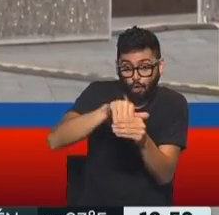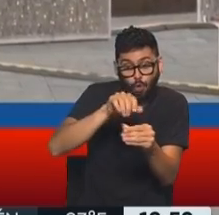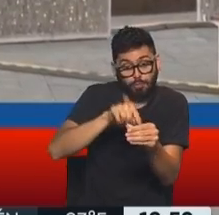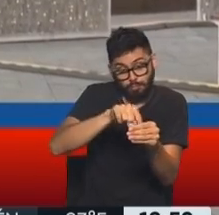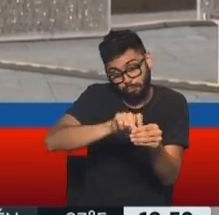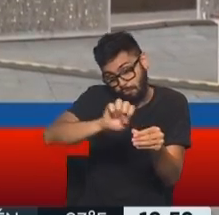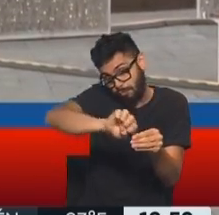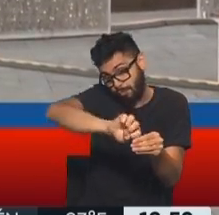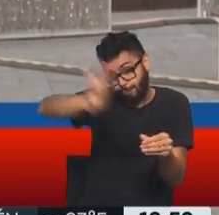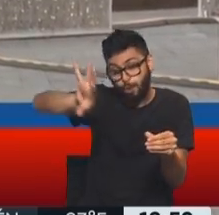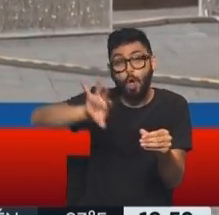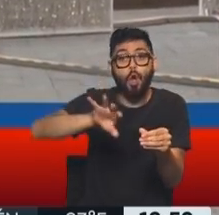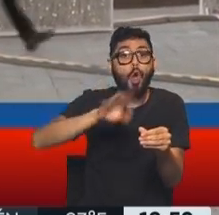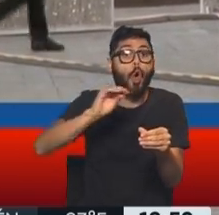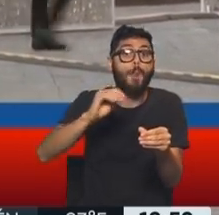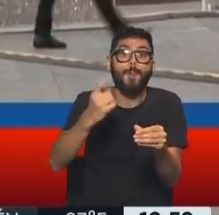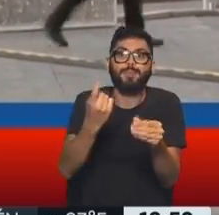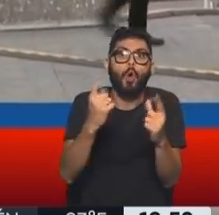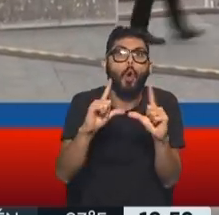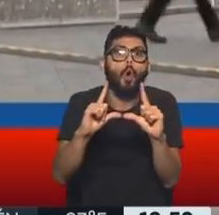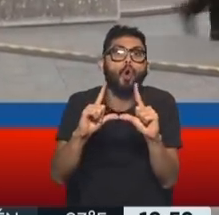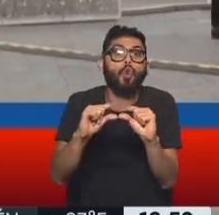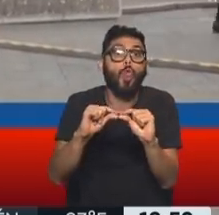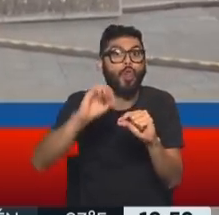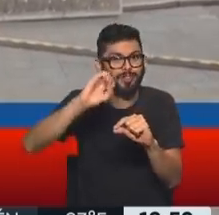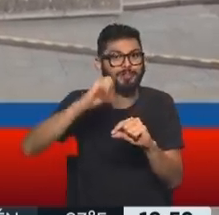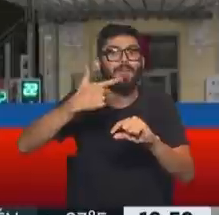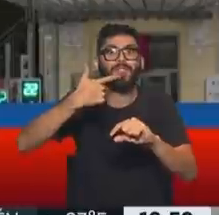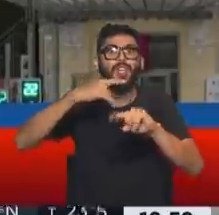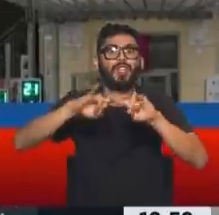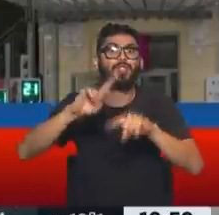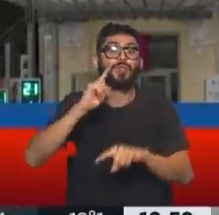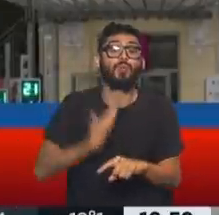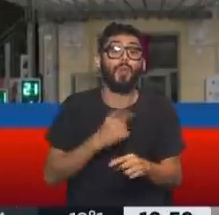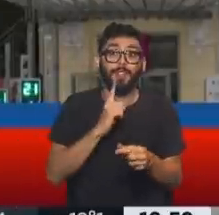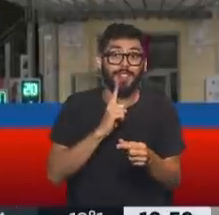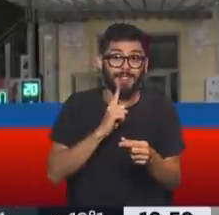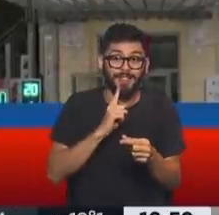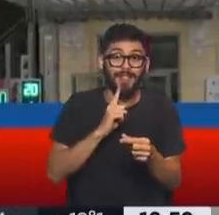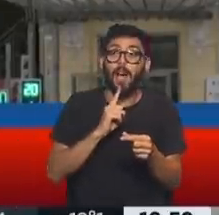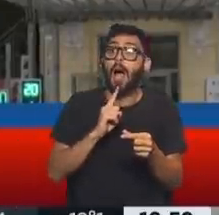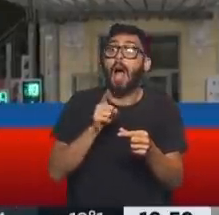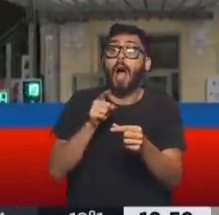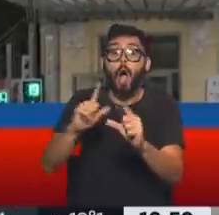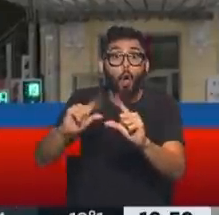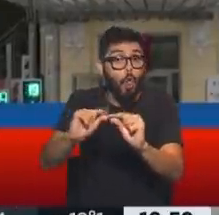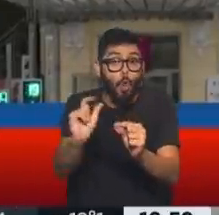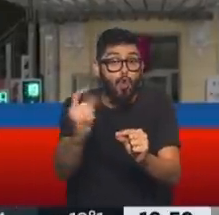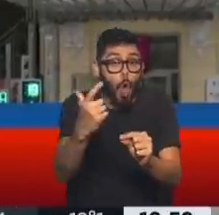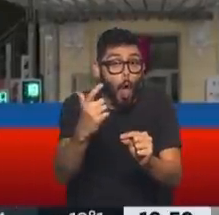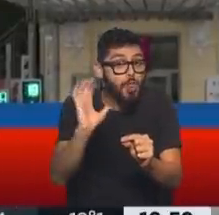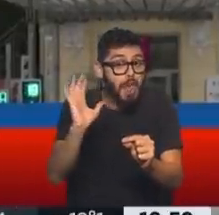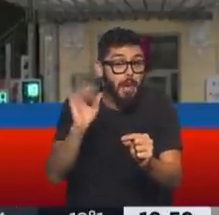tiene que recurrir a este código swift y en este código la plata no va a ningún lado ahora qué pasa con esto al